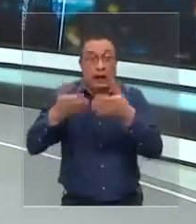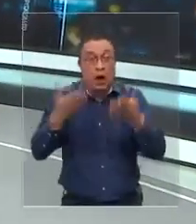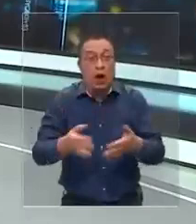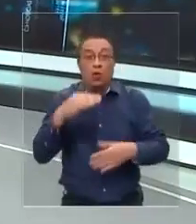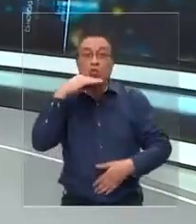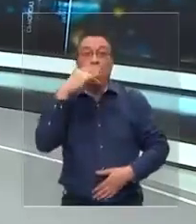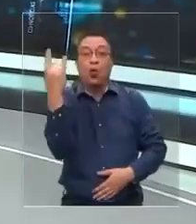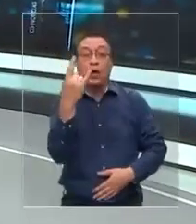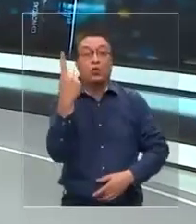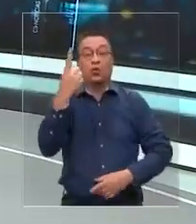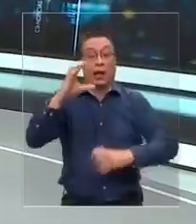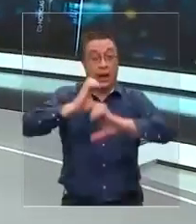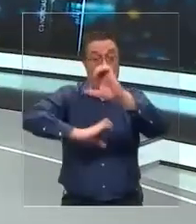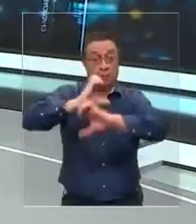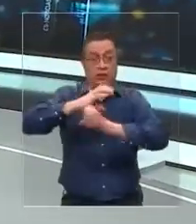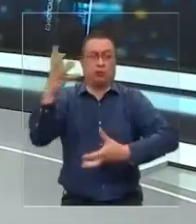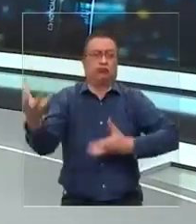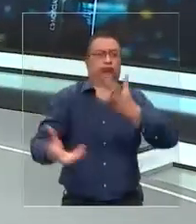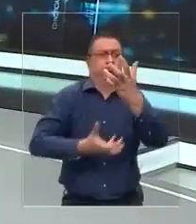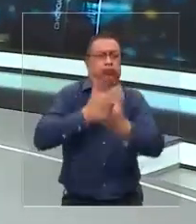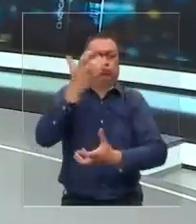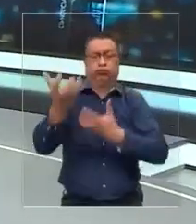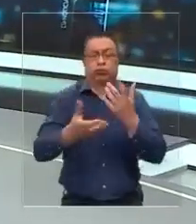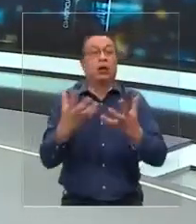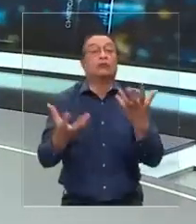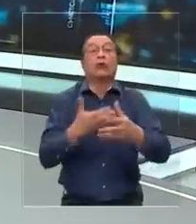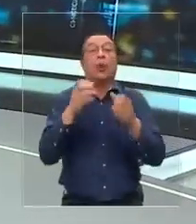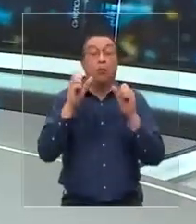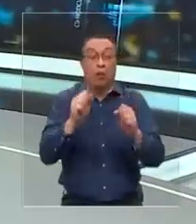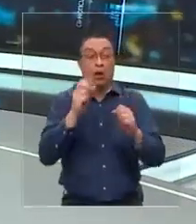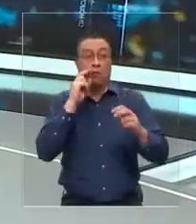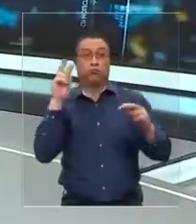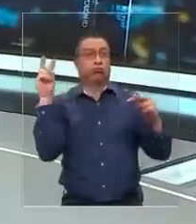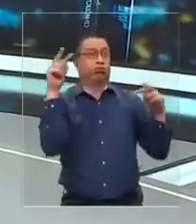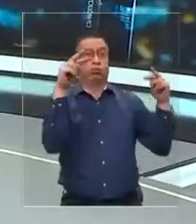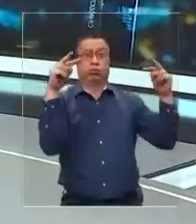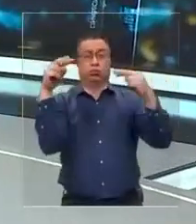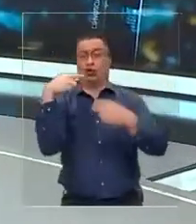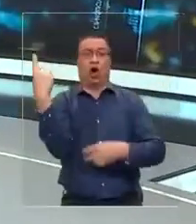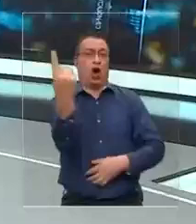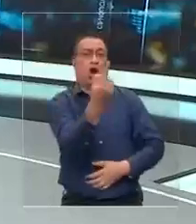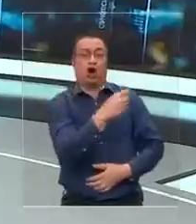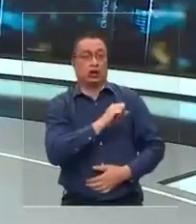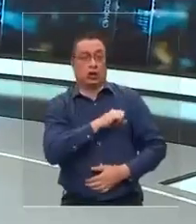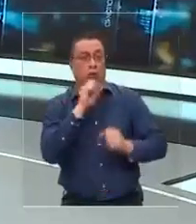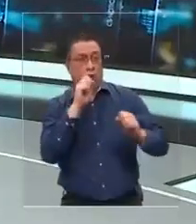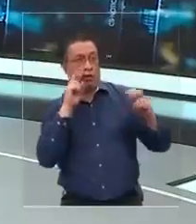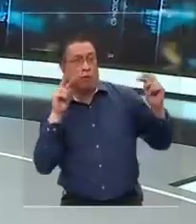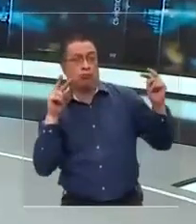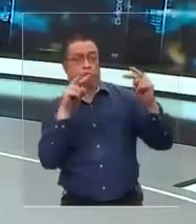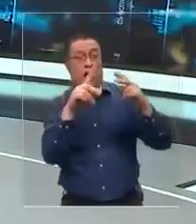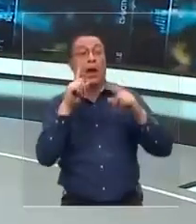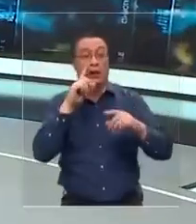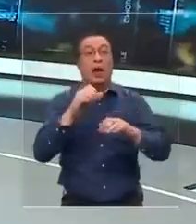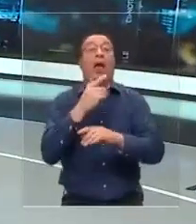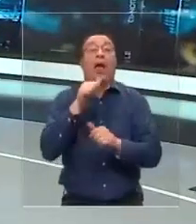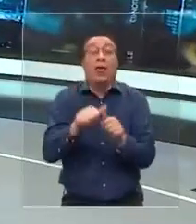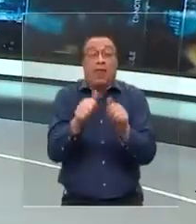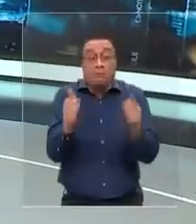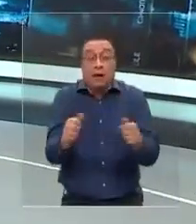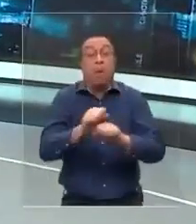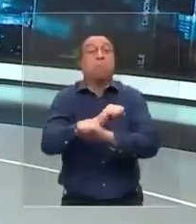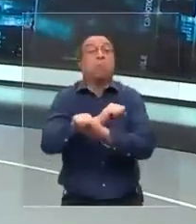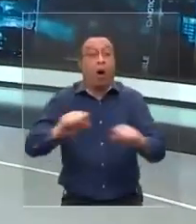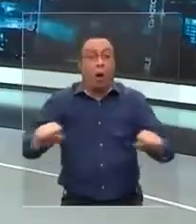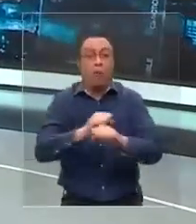urgente porque una empresa arde por completo a raíz de un incendio que además puede ser visto en todo Santiago y además se registran explosiones que se cree